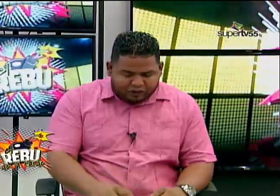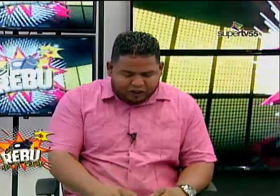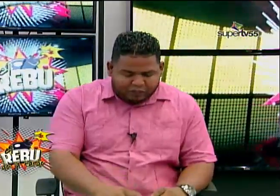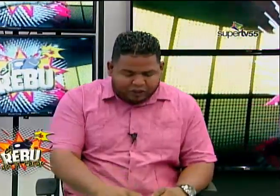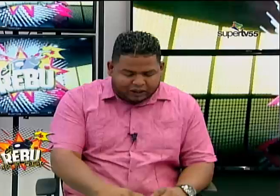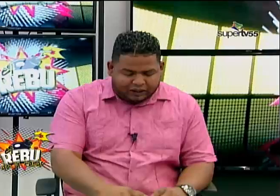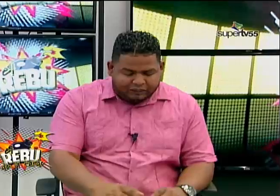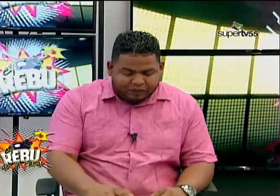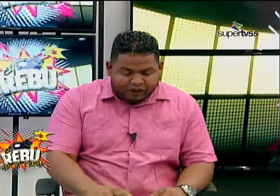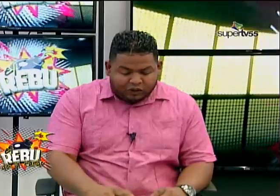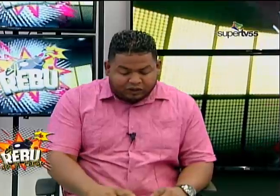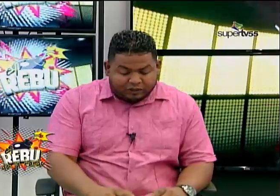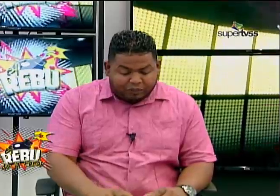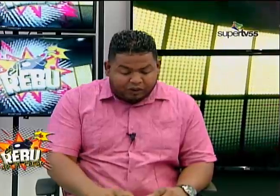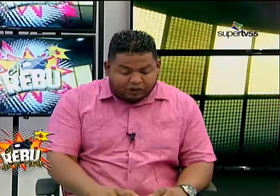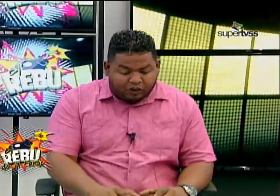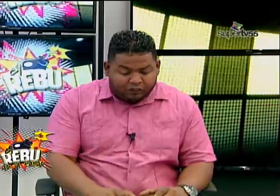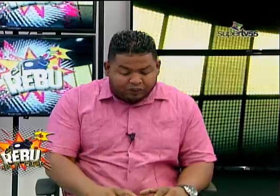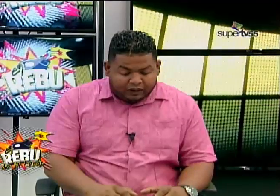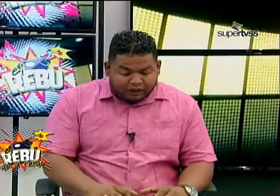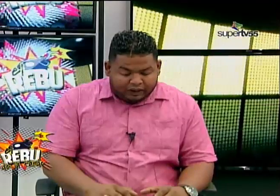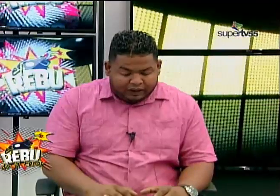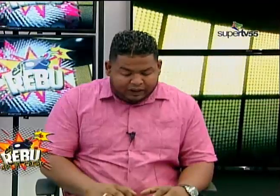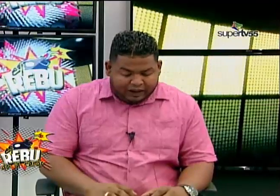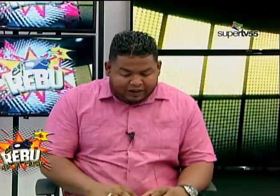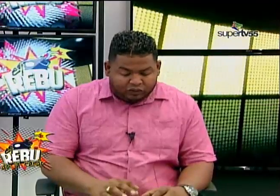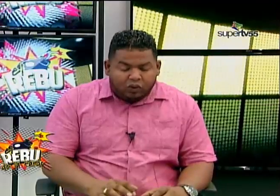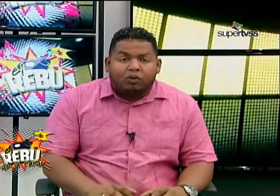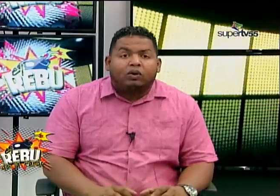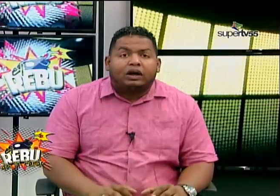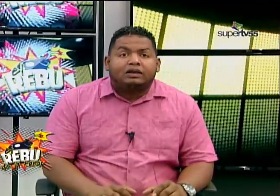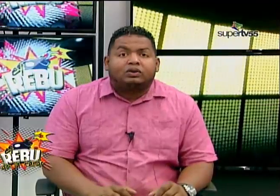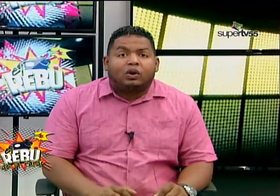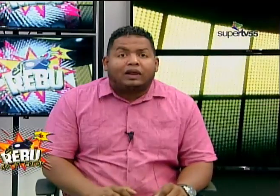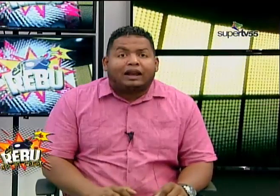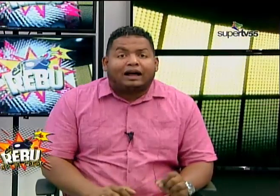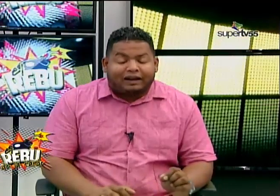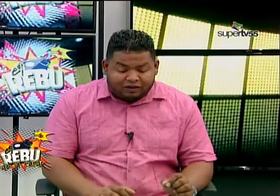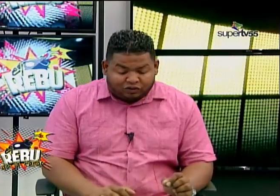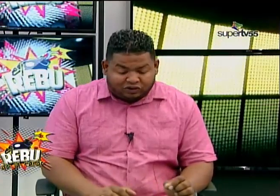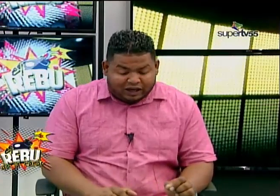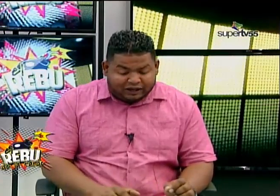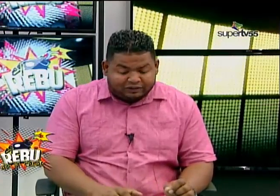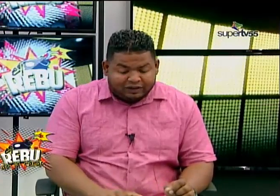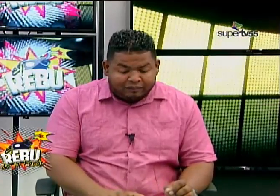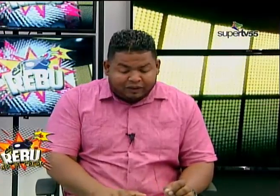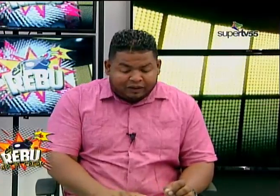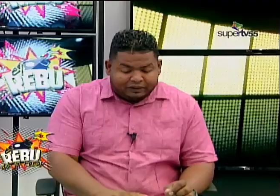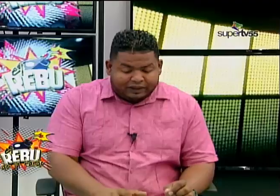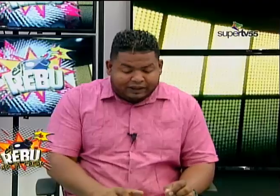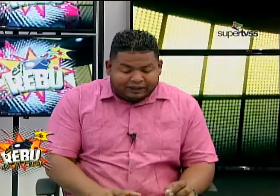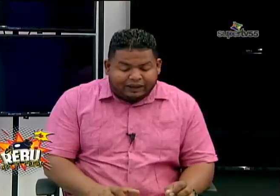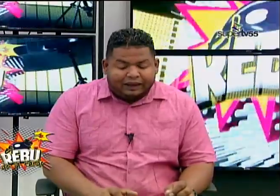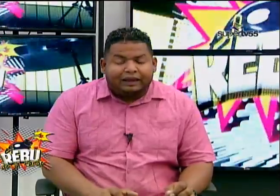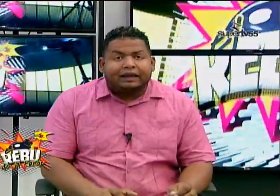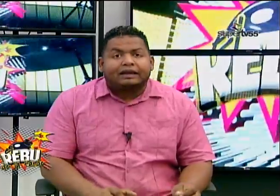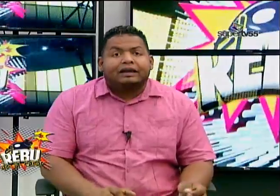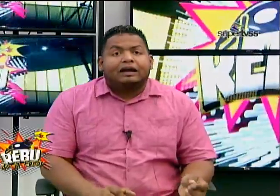que lo tengo por aquí, lo que se publicó, y anduvo en todas las redes sociales de